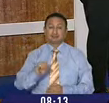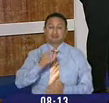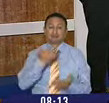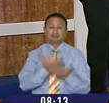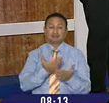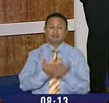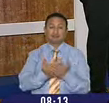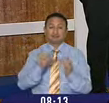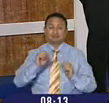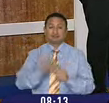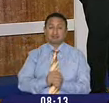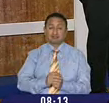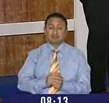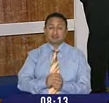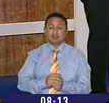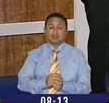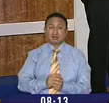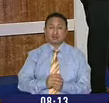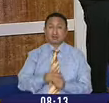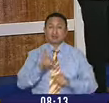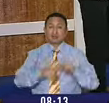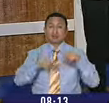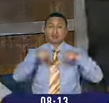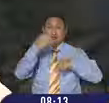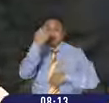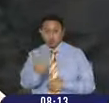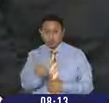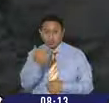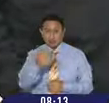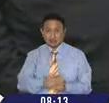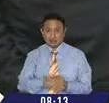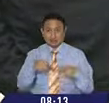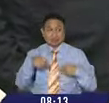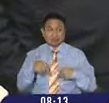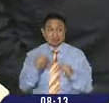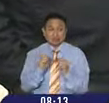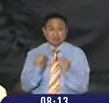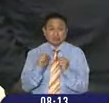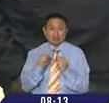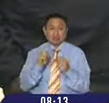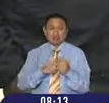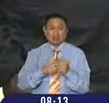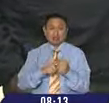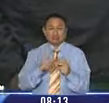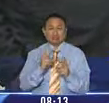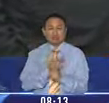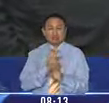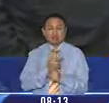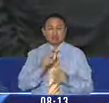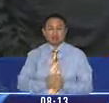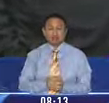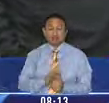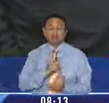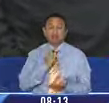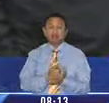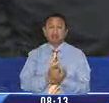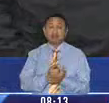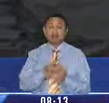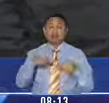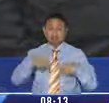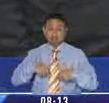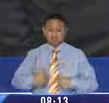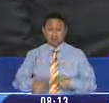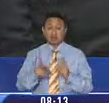Gracias, Robert, Diana, amigos, buenos días. Así es, mañana bastante fría en la ciudad, así que tome las precauciones. Y sí, ya con